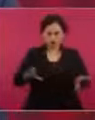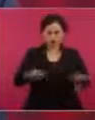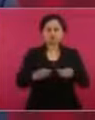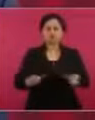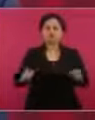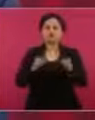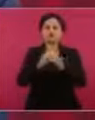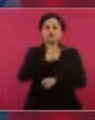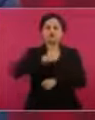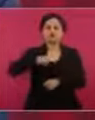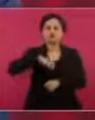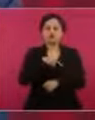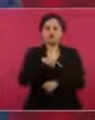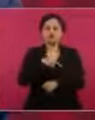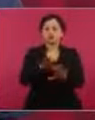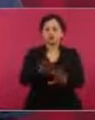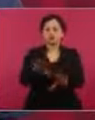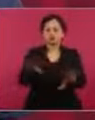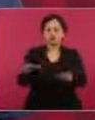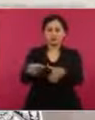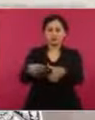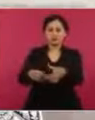Y este ejército, lo he dicho muchas veces,